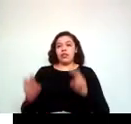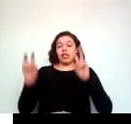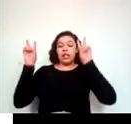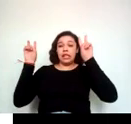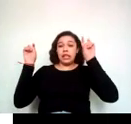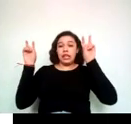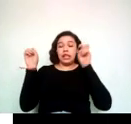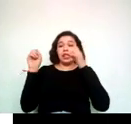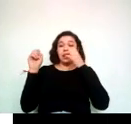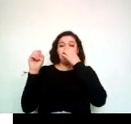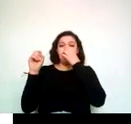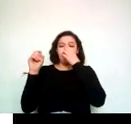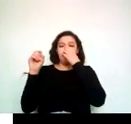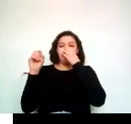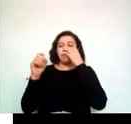a todos a